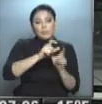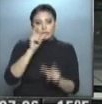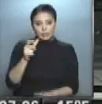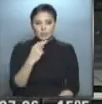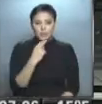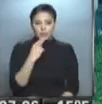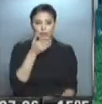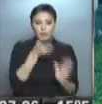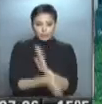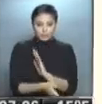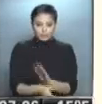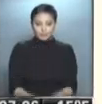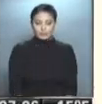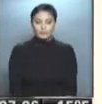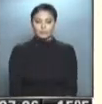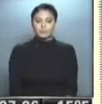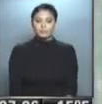prófugos.